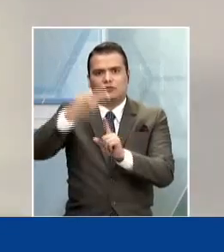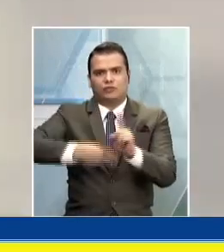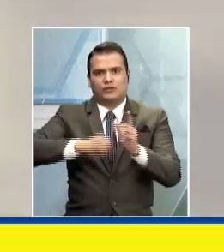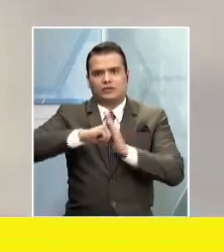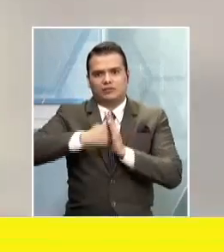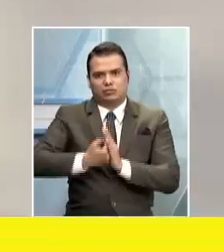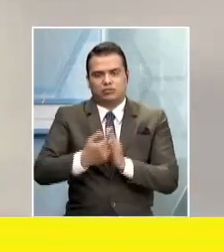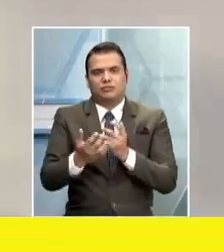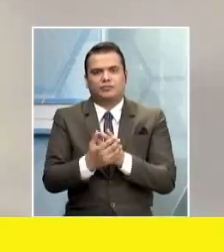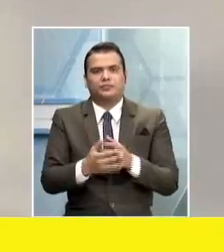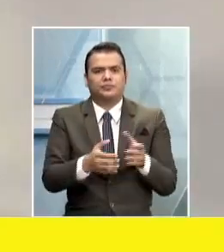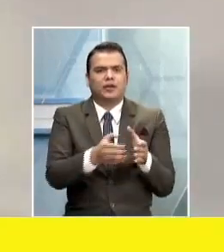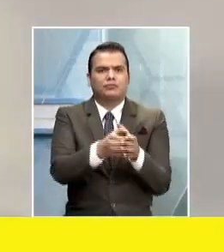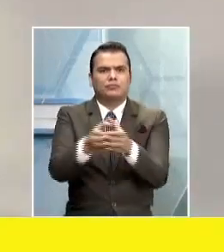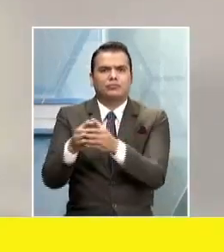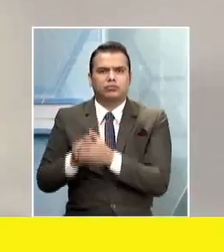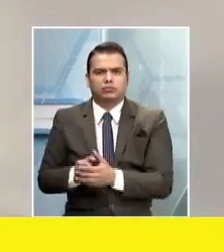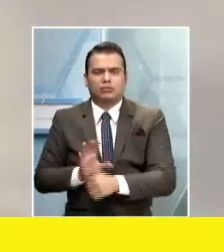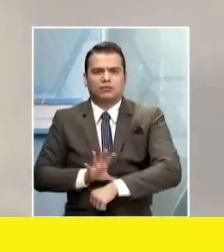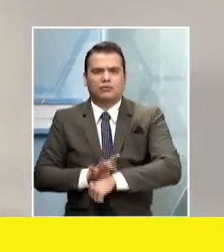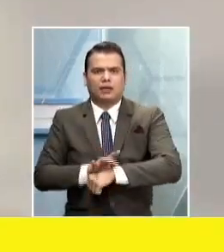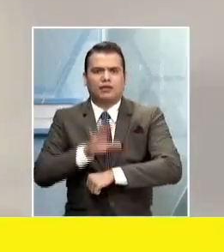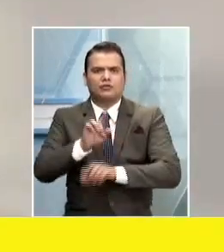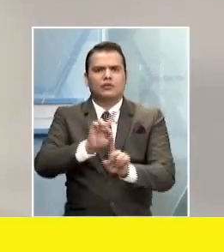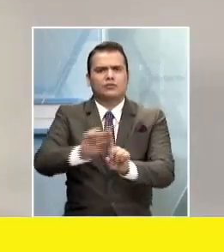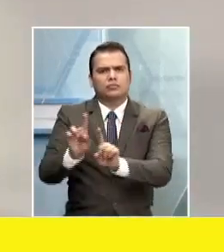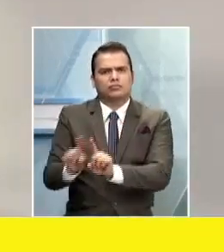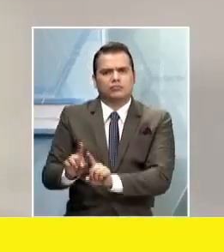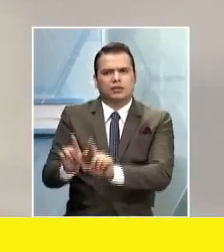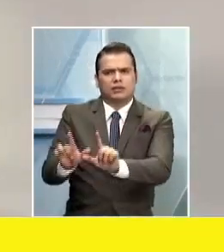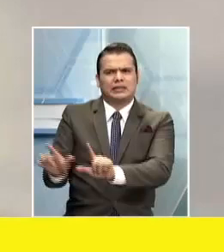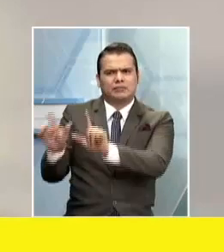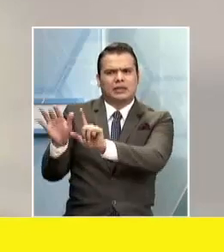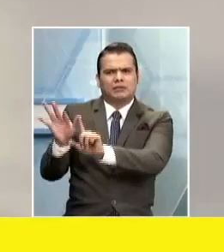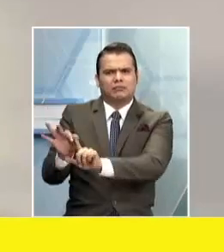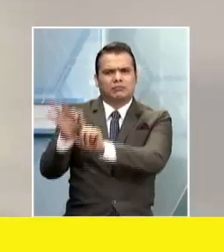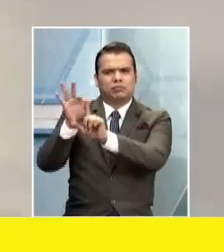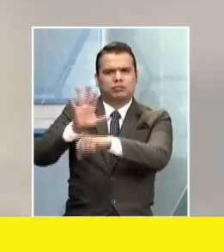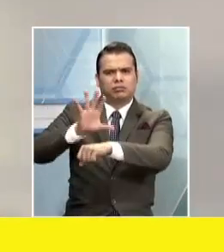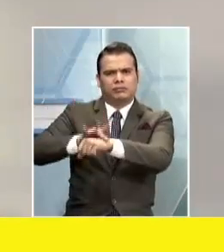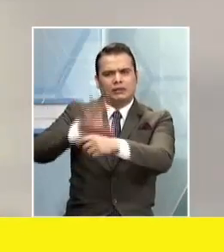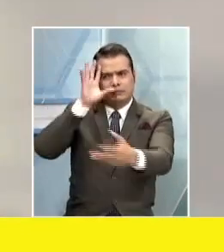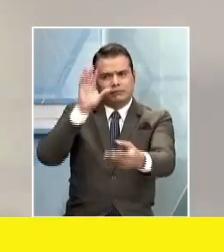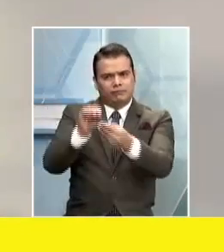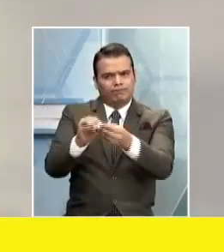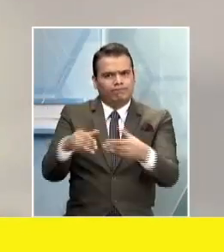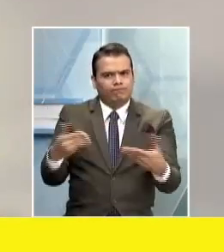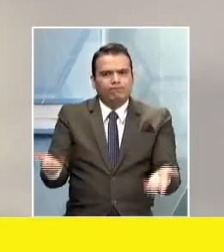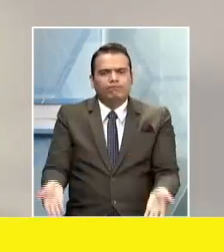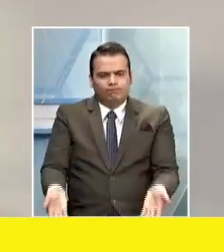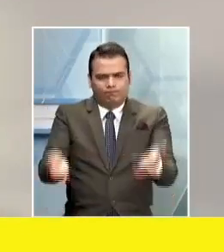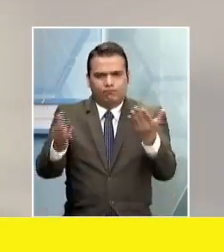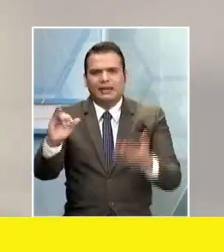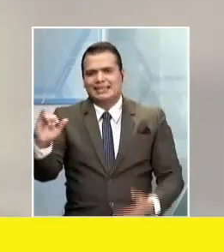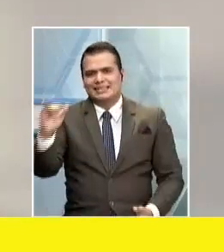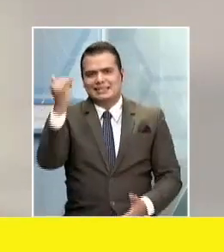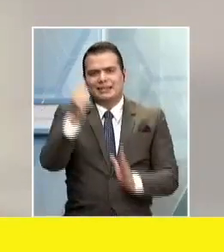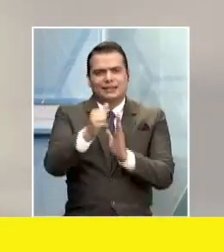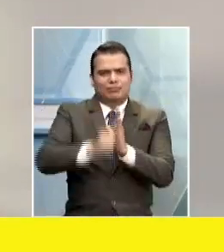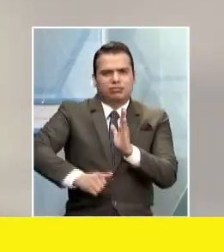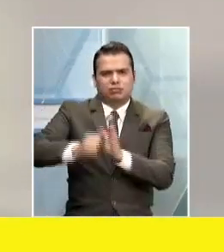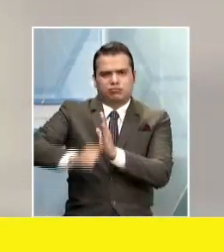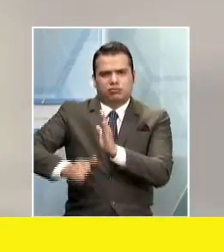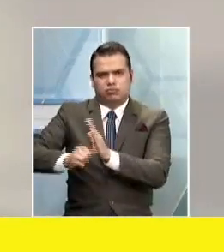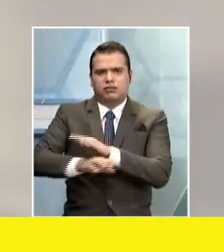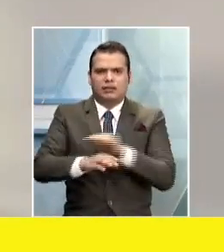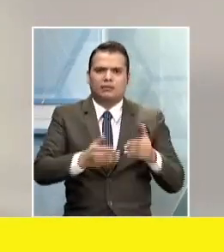las agremiaciones que convocan las diferentes especialidades nos hemos puesto de acuerdo para reabrir los procesos quirúrgicos